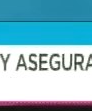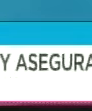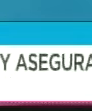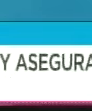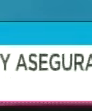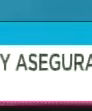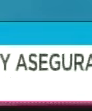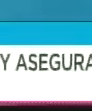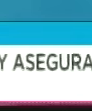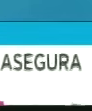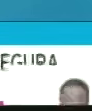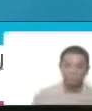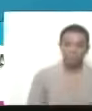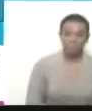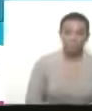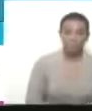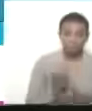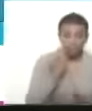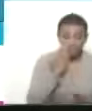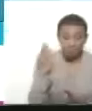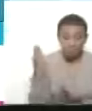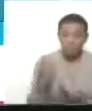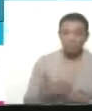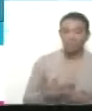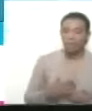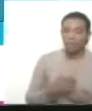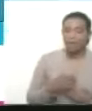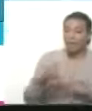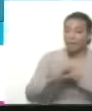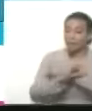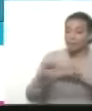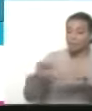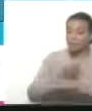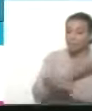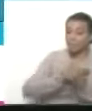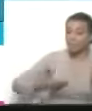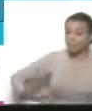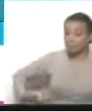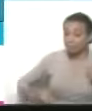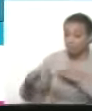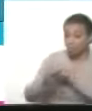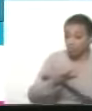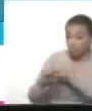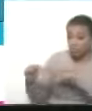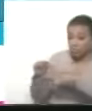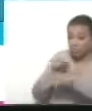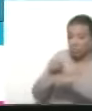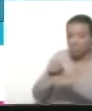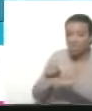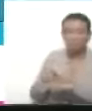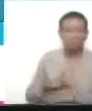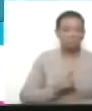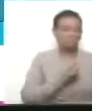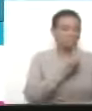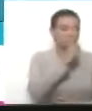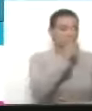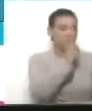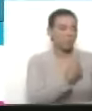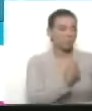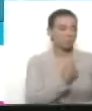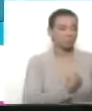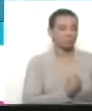ilegalidad ya tienen tiempo en eso desde Venezuela le decimos a Venezuela no se